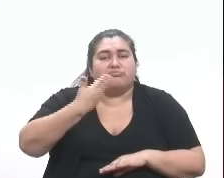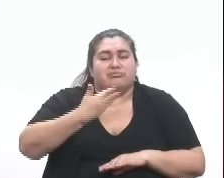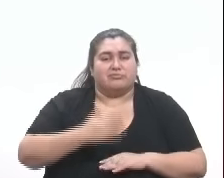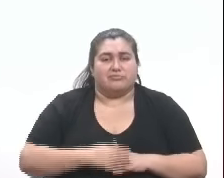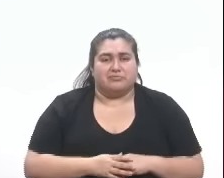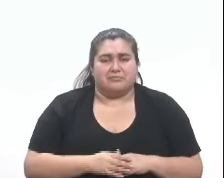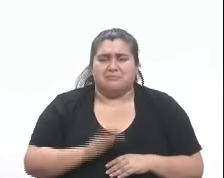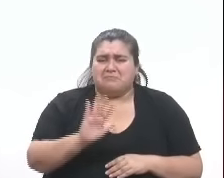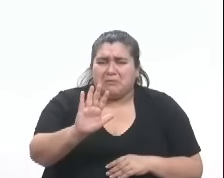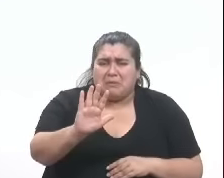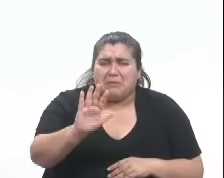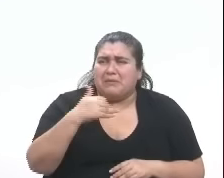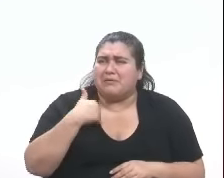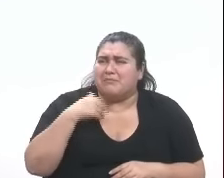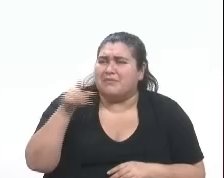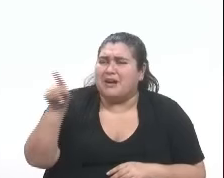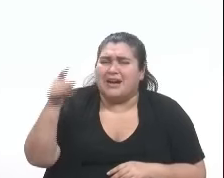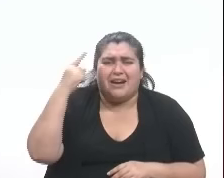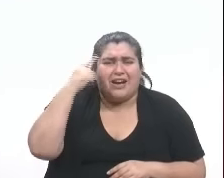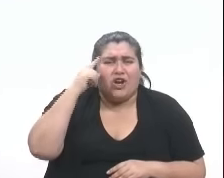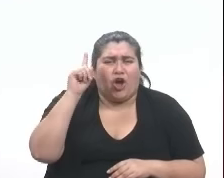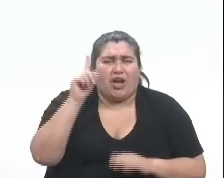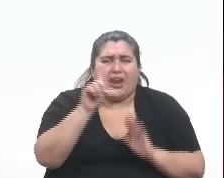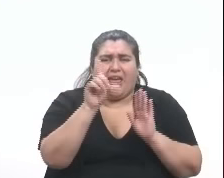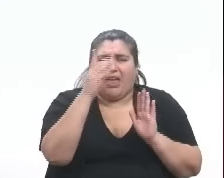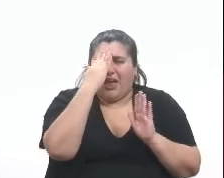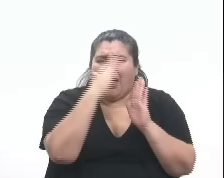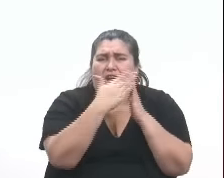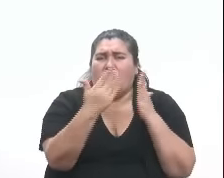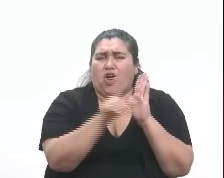Ahora, tenemos un presidente que no cree en la Constitución.